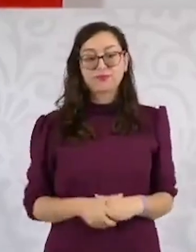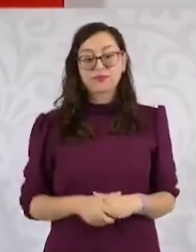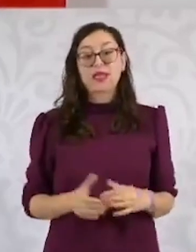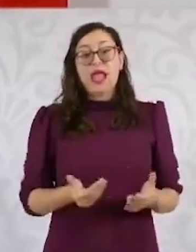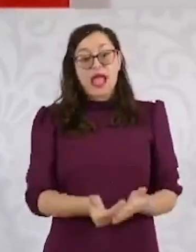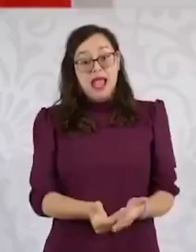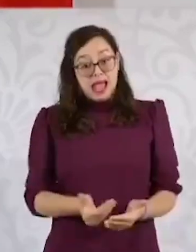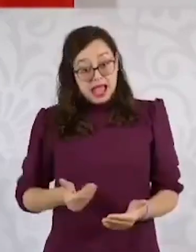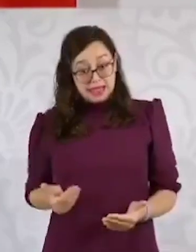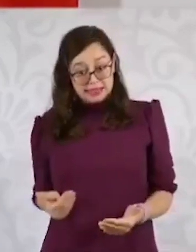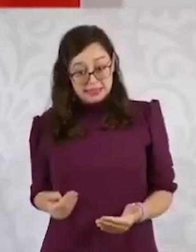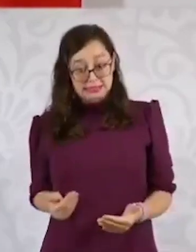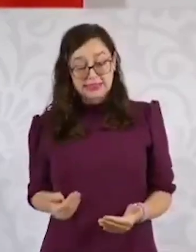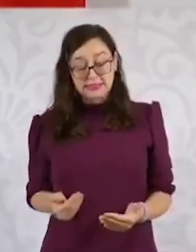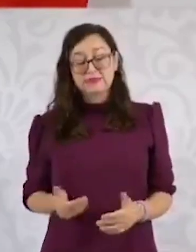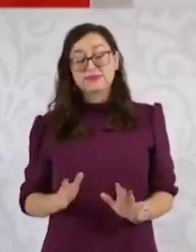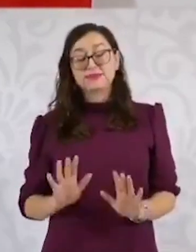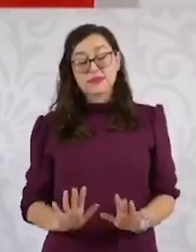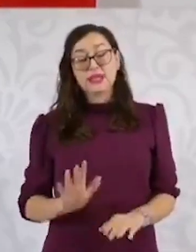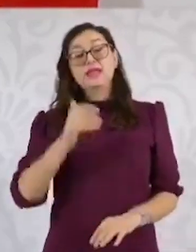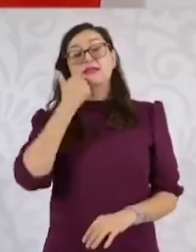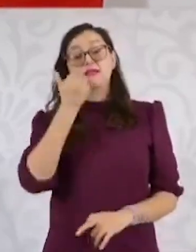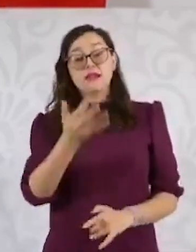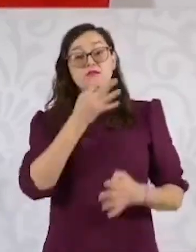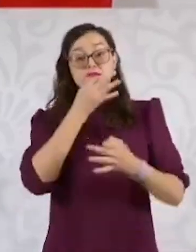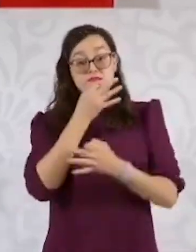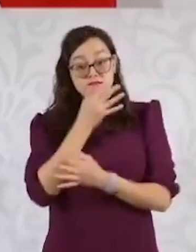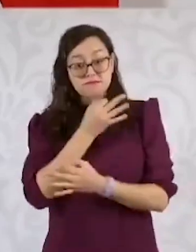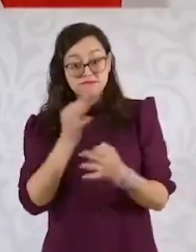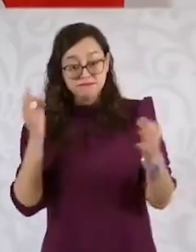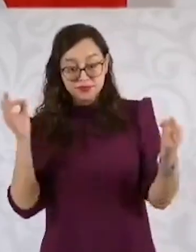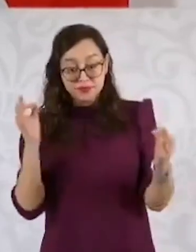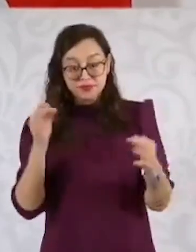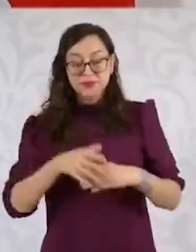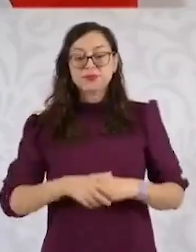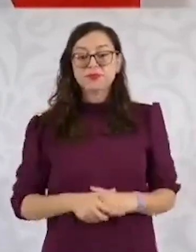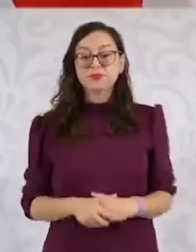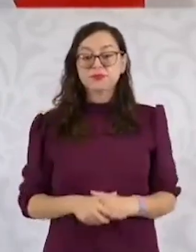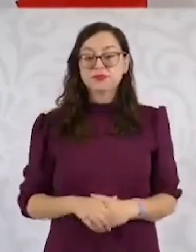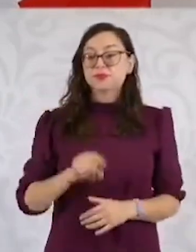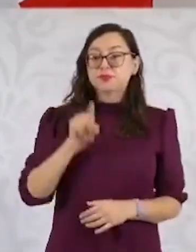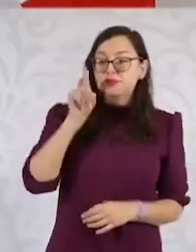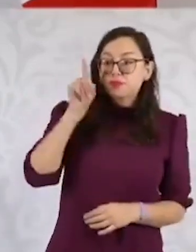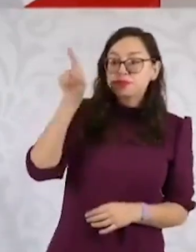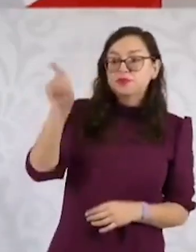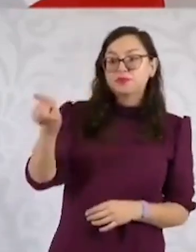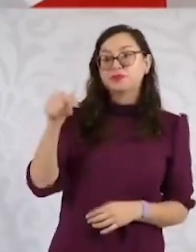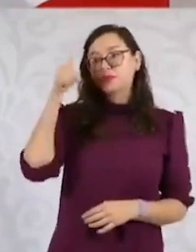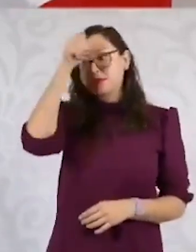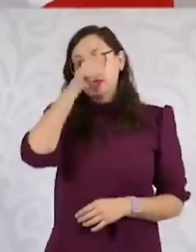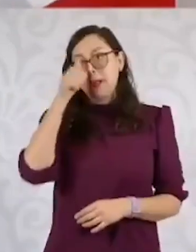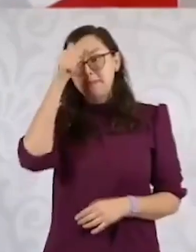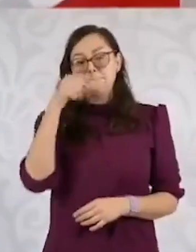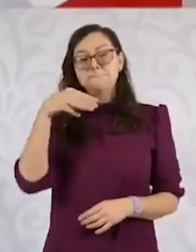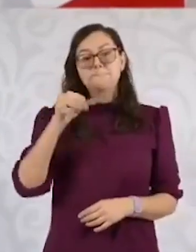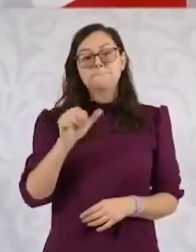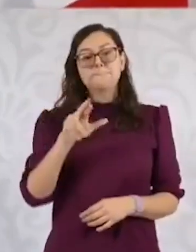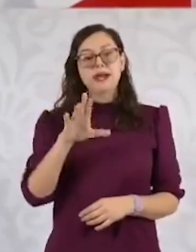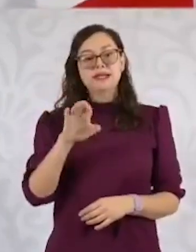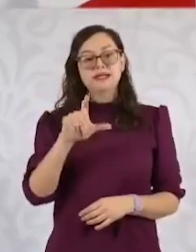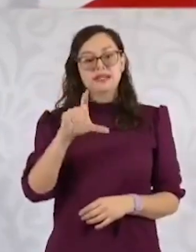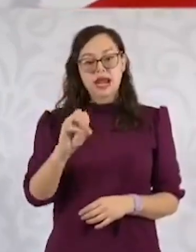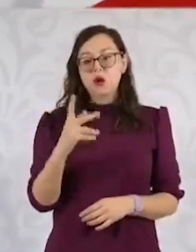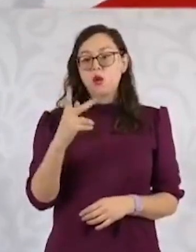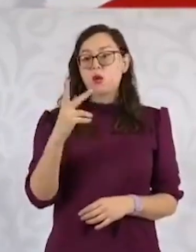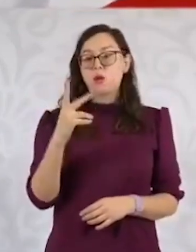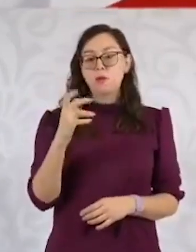Manifestar que lamentamos el homicidio, el asesinato del padre Marcelo Pérez Pérez en San Cristóbal